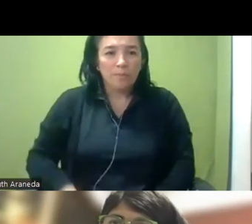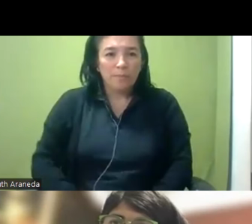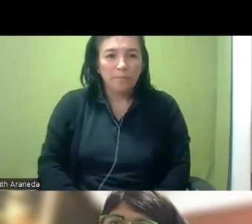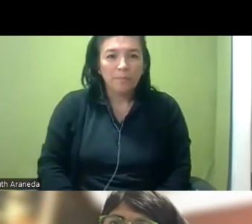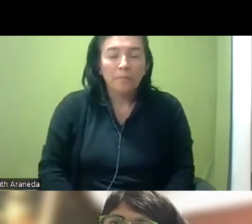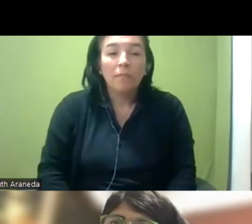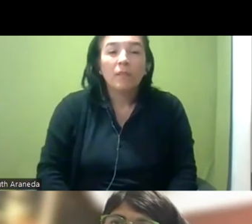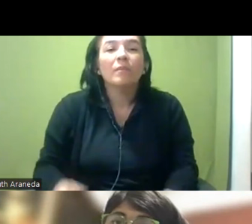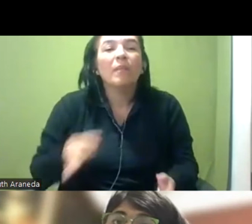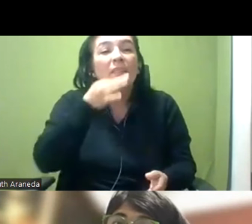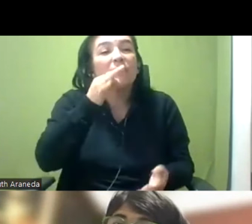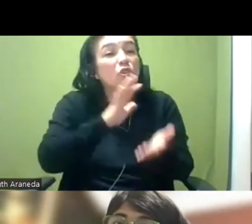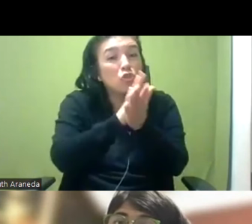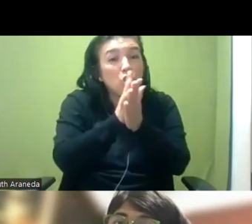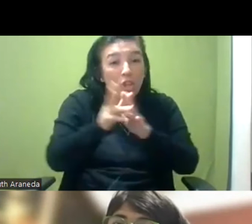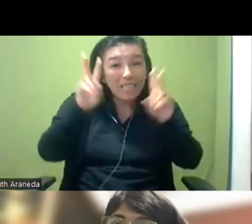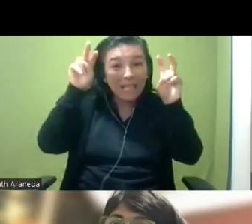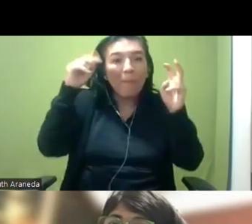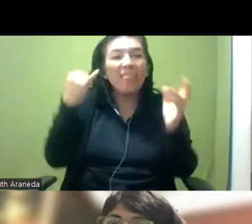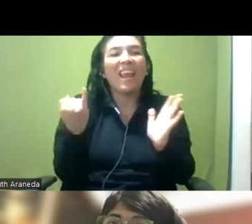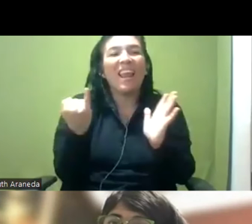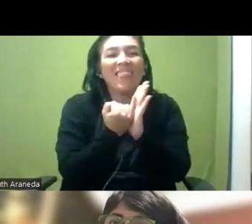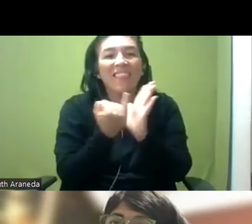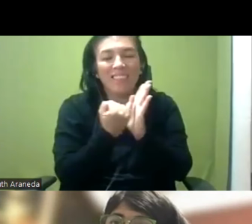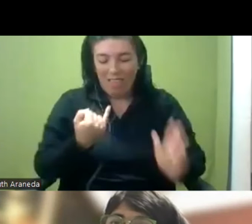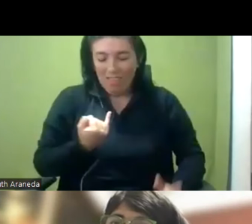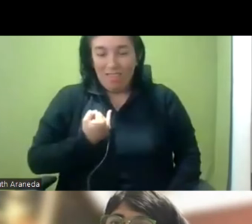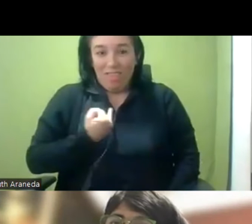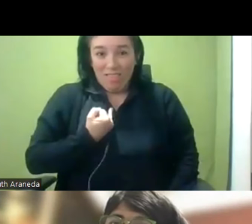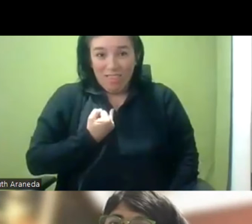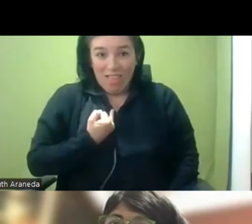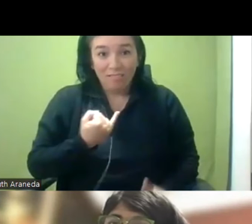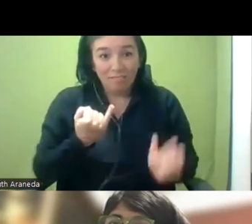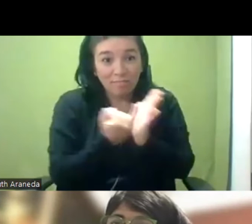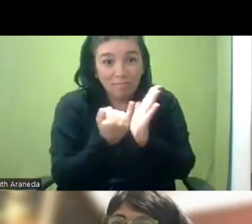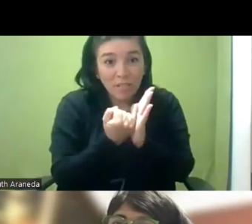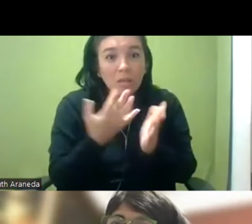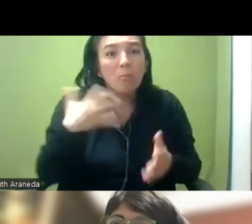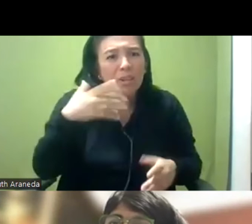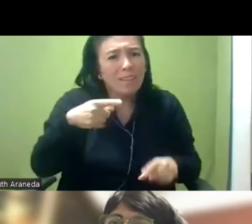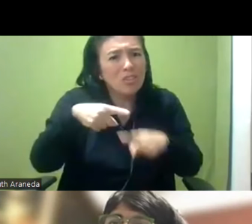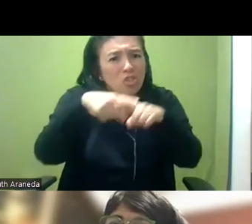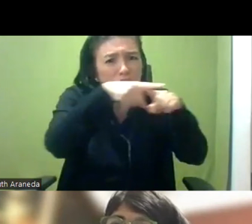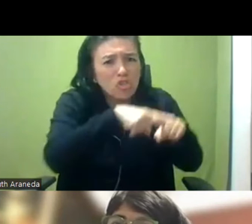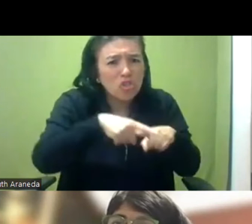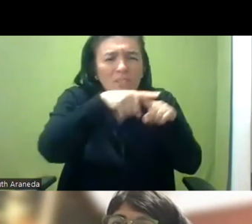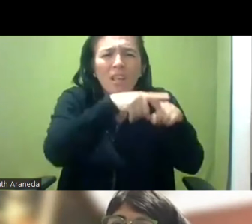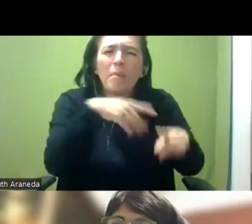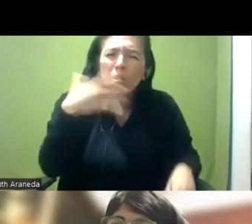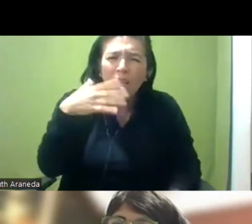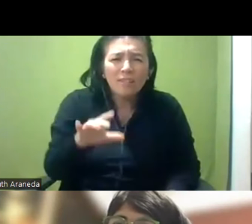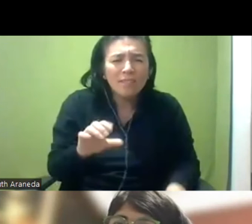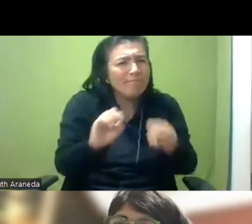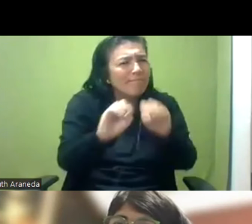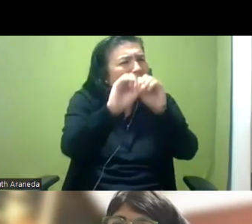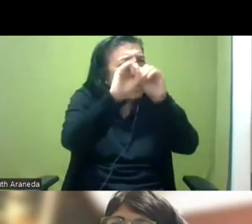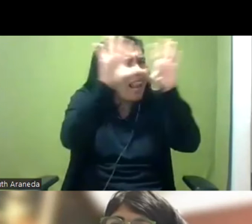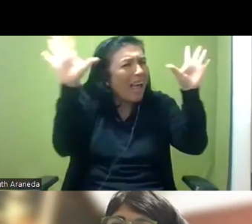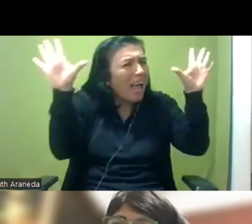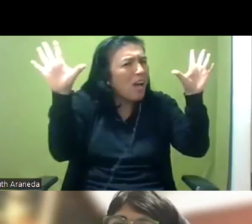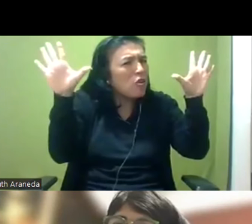O sea, todo el tema identitario, ¿no? Una sociedad tiene que tener claridad respecto a